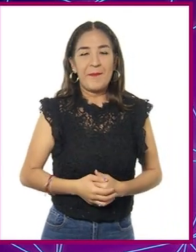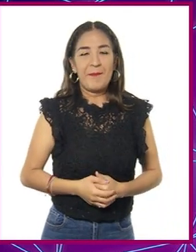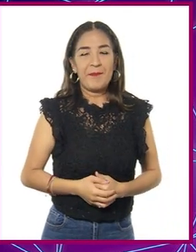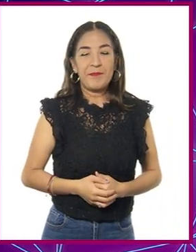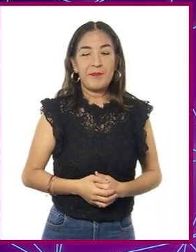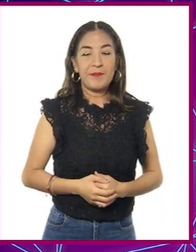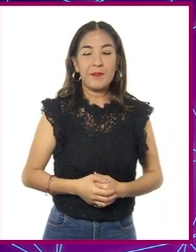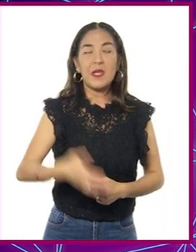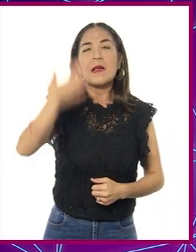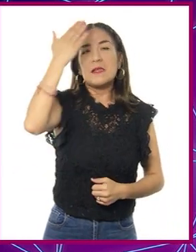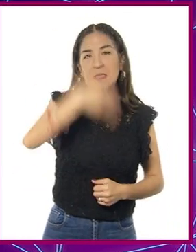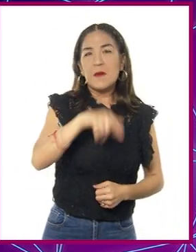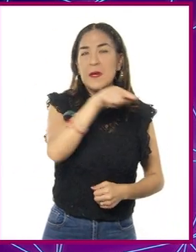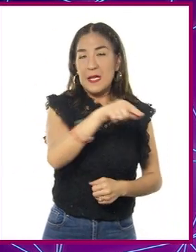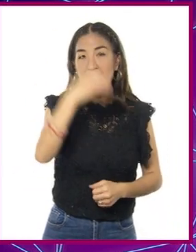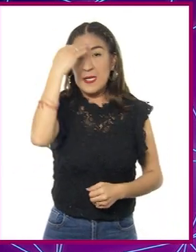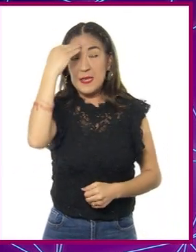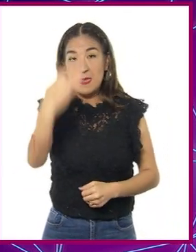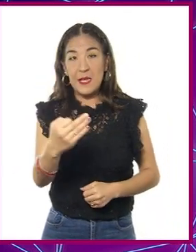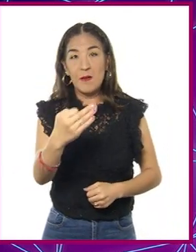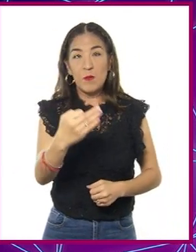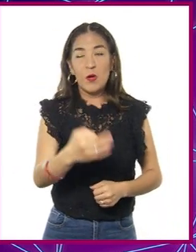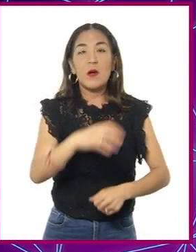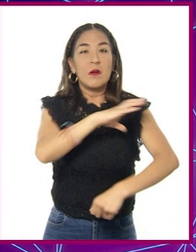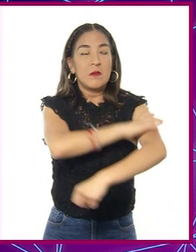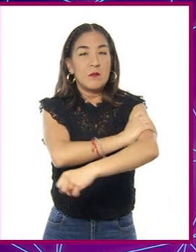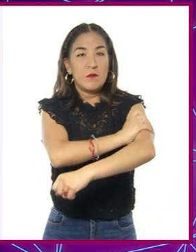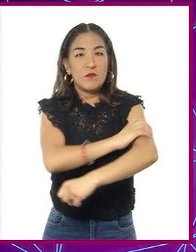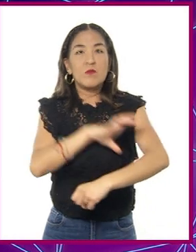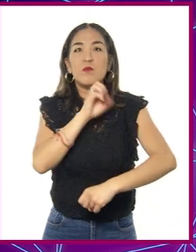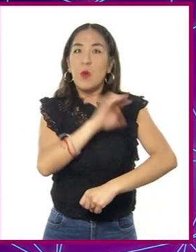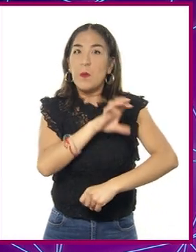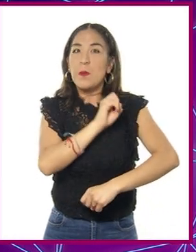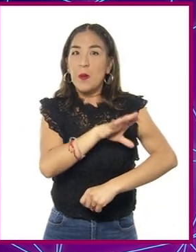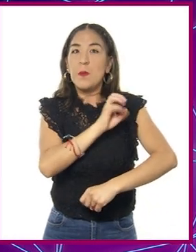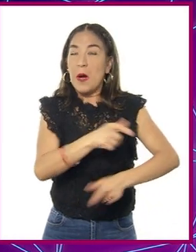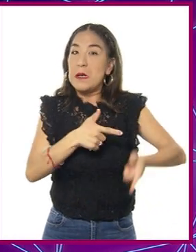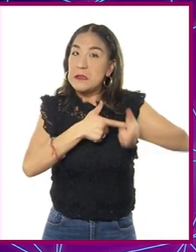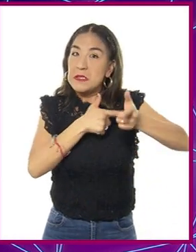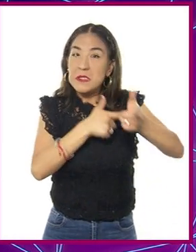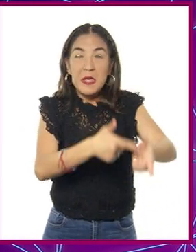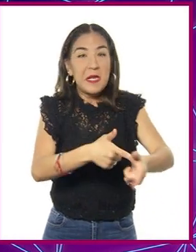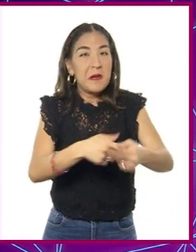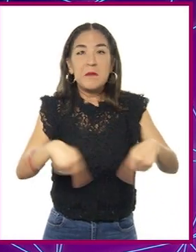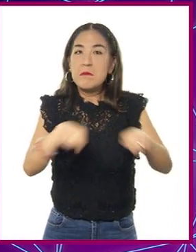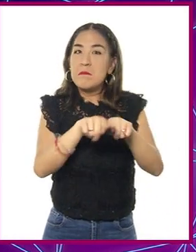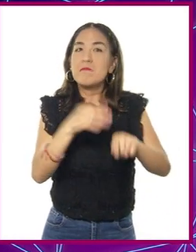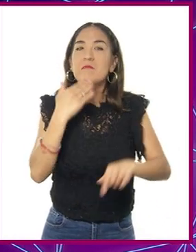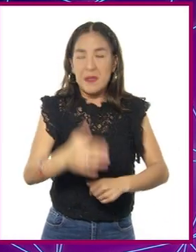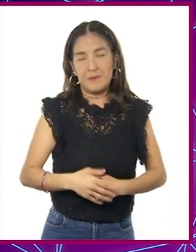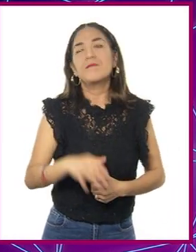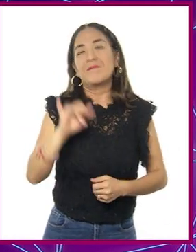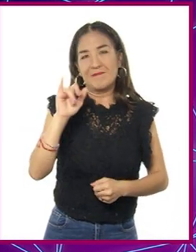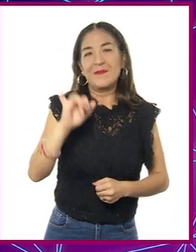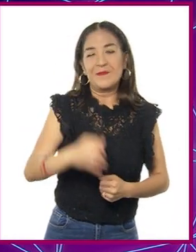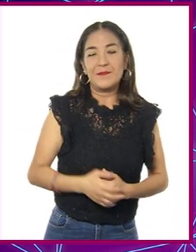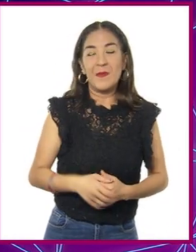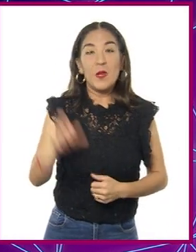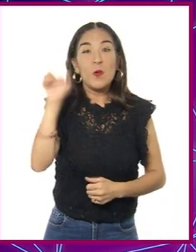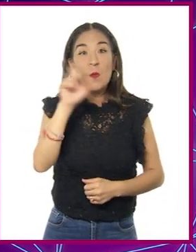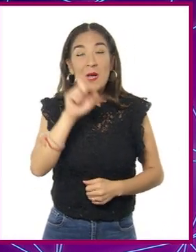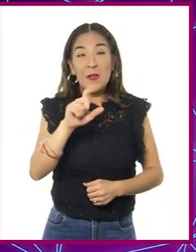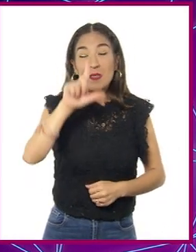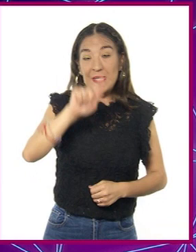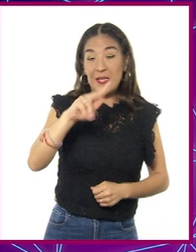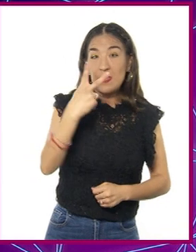sabe si durante algún tiempo su presión arterial se mantuvo constante? Sí, maestro Julio. Después de